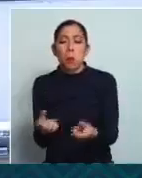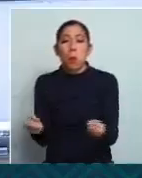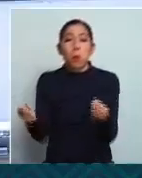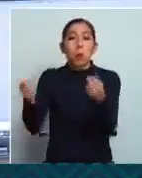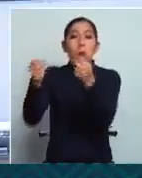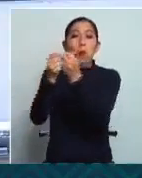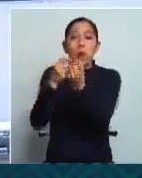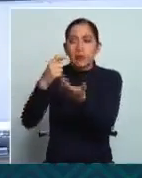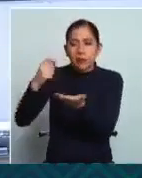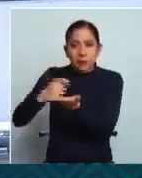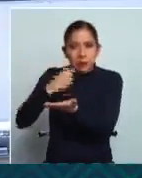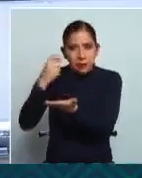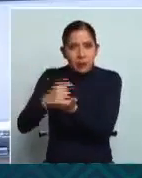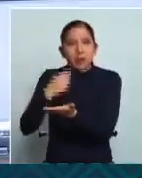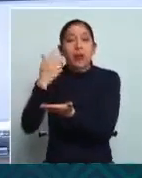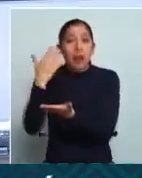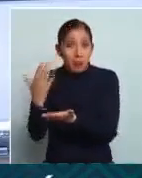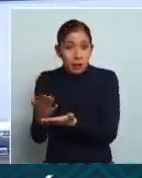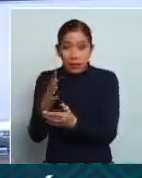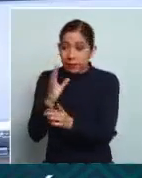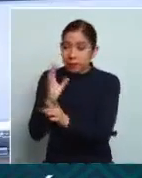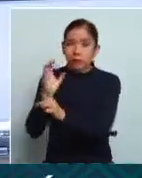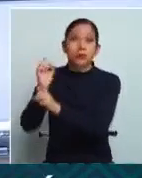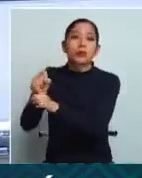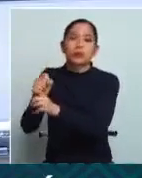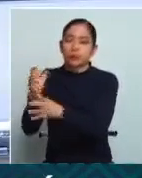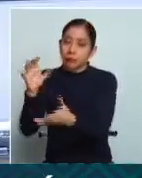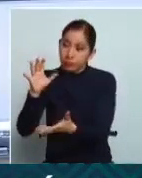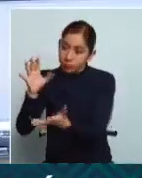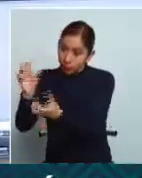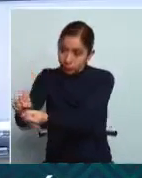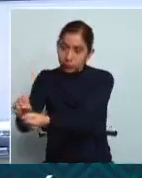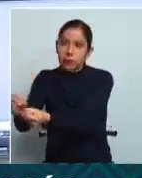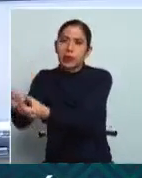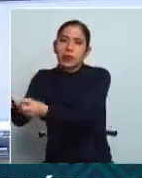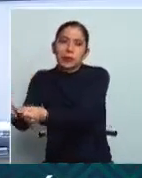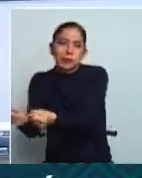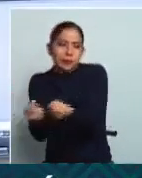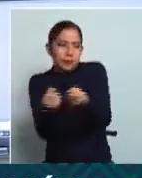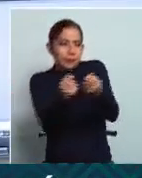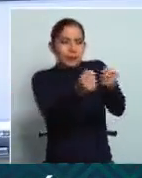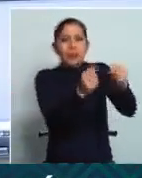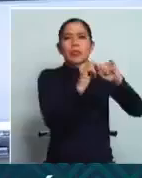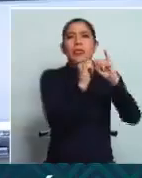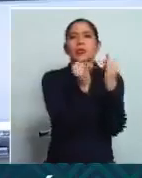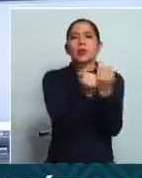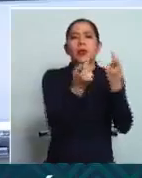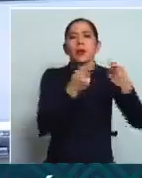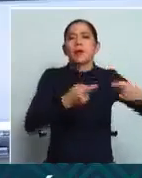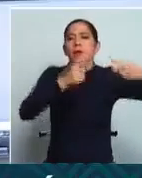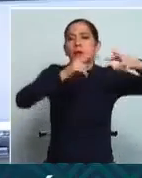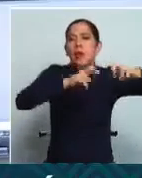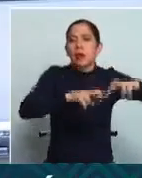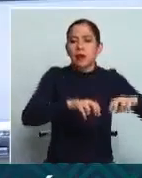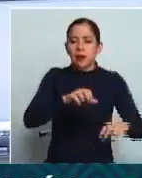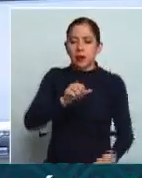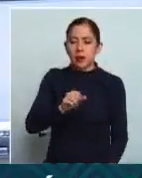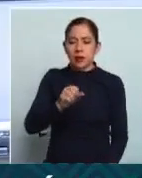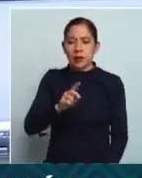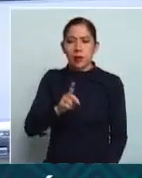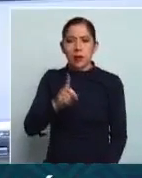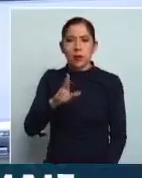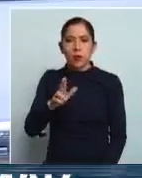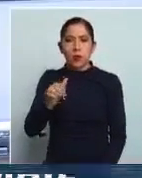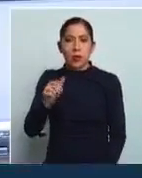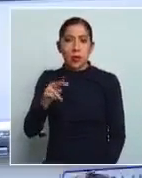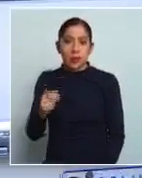trigo y esto se ha entregado a la aduana. En ese entendido, cumpliendo